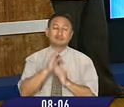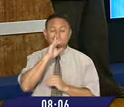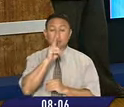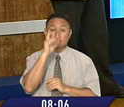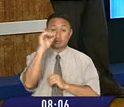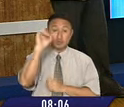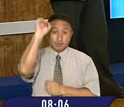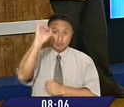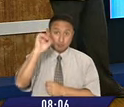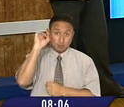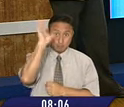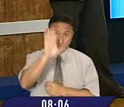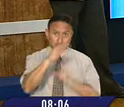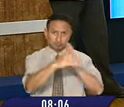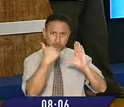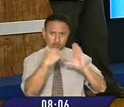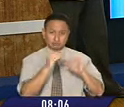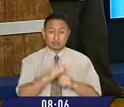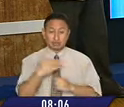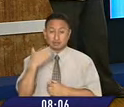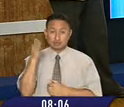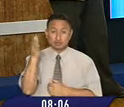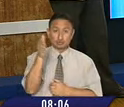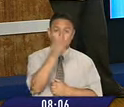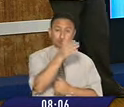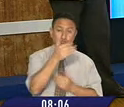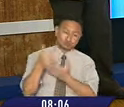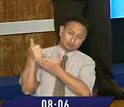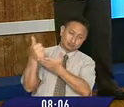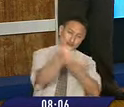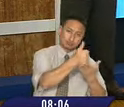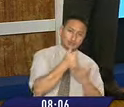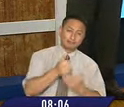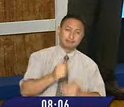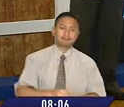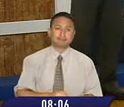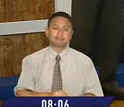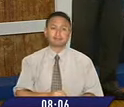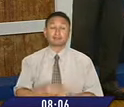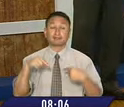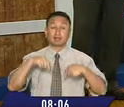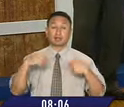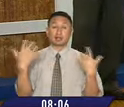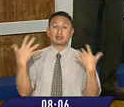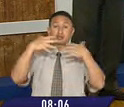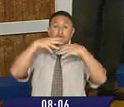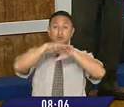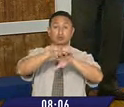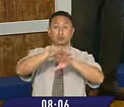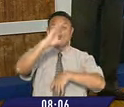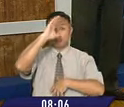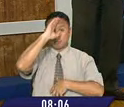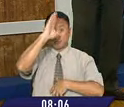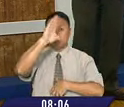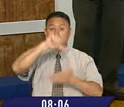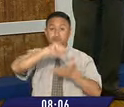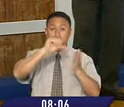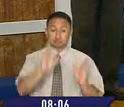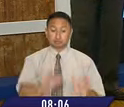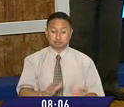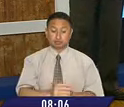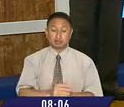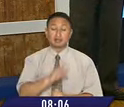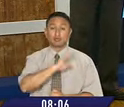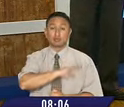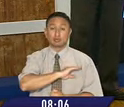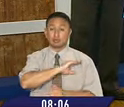para acudir a los puntos y hacer algo por toda la comunidad. Aquí es un trabajo en conjunto entre la policía, entre los ciudadanos, entre los cabildos que se tiene